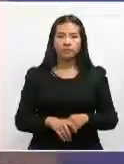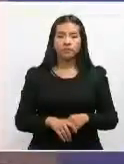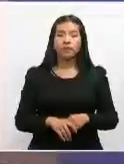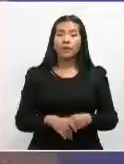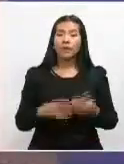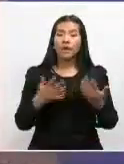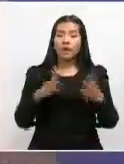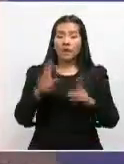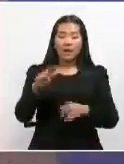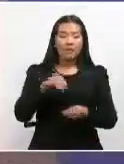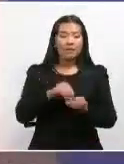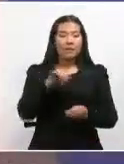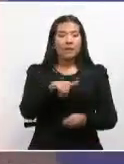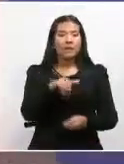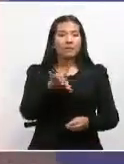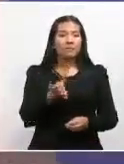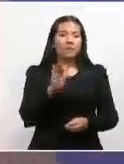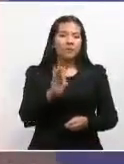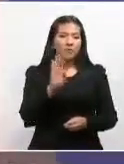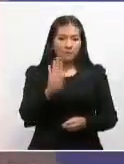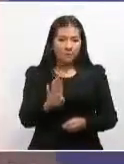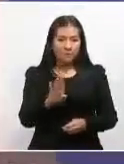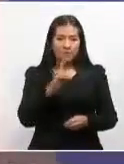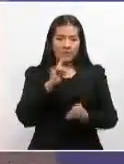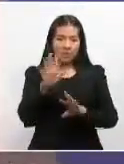yacimientos petrolíferos fiscales bolivianos ypfb y beni